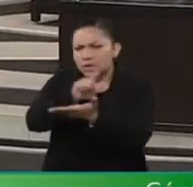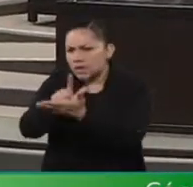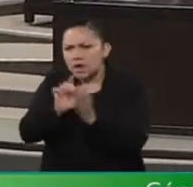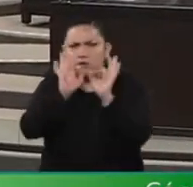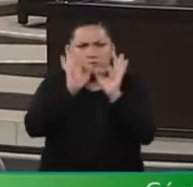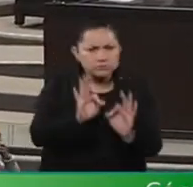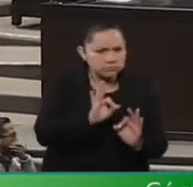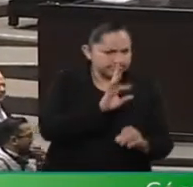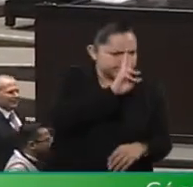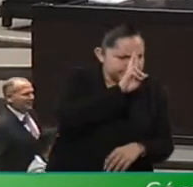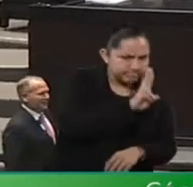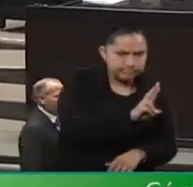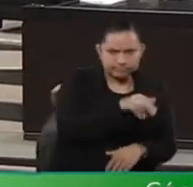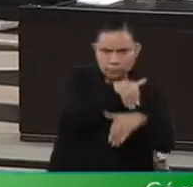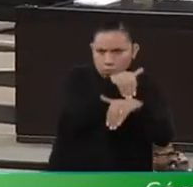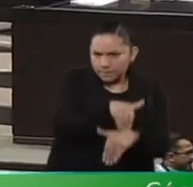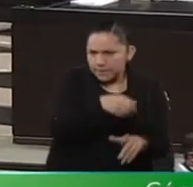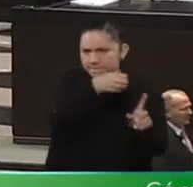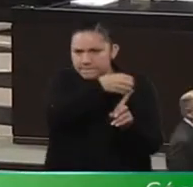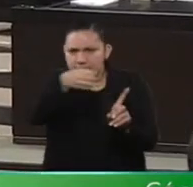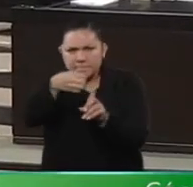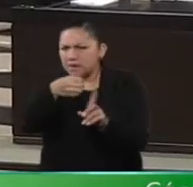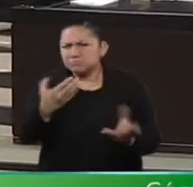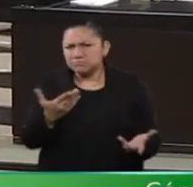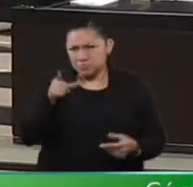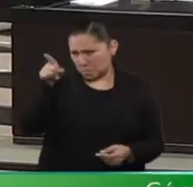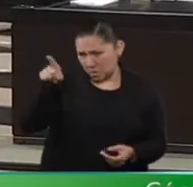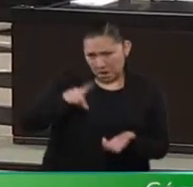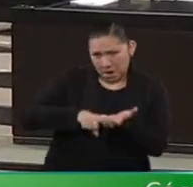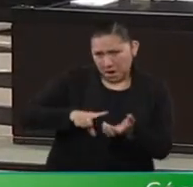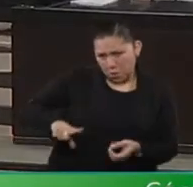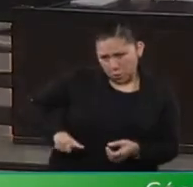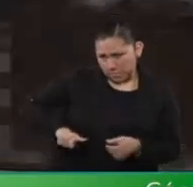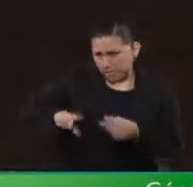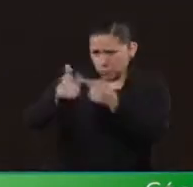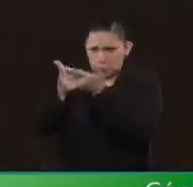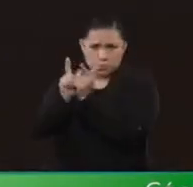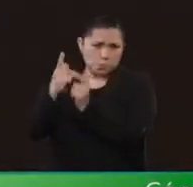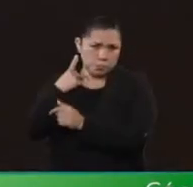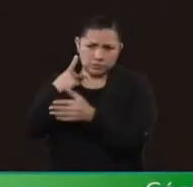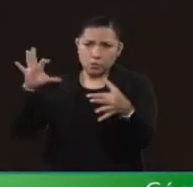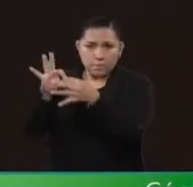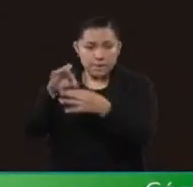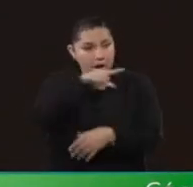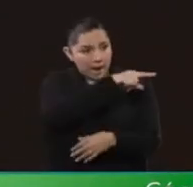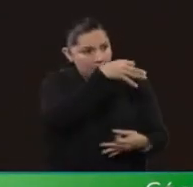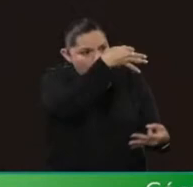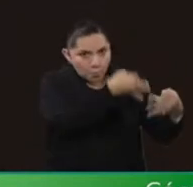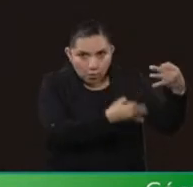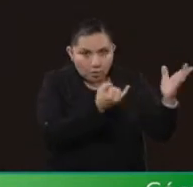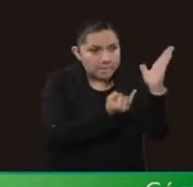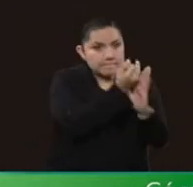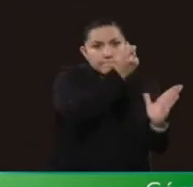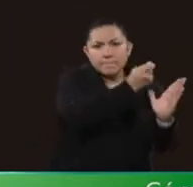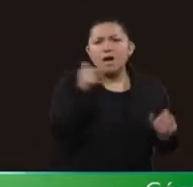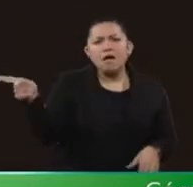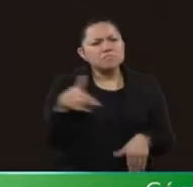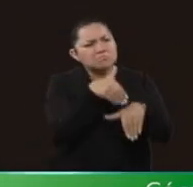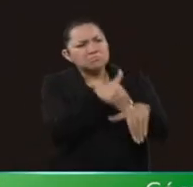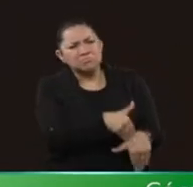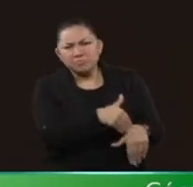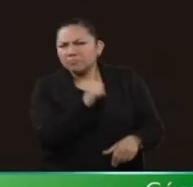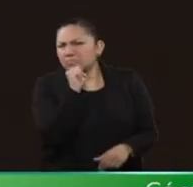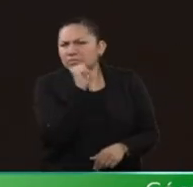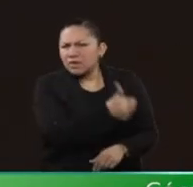con un constante desacato por parte del oficialismo sobre las resoluciones emitidas desde el Poder Judicial. No. Una